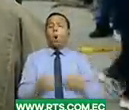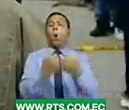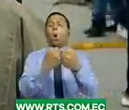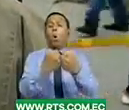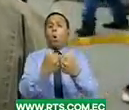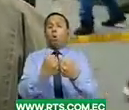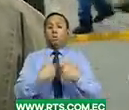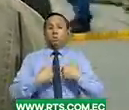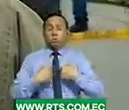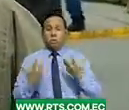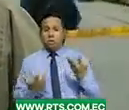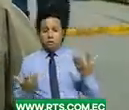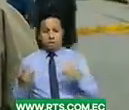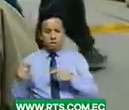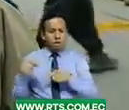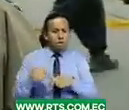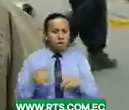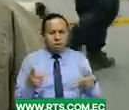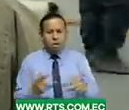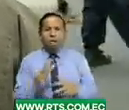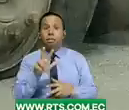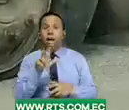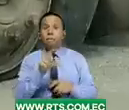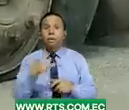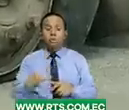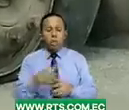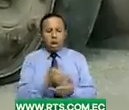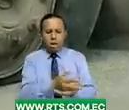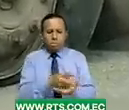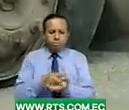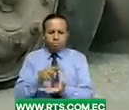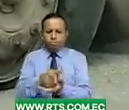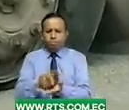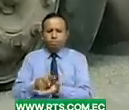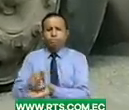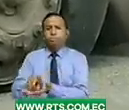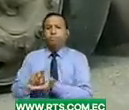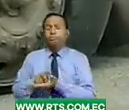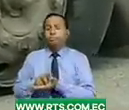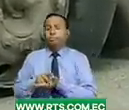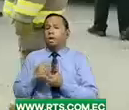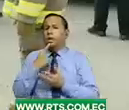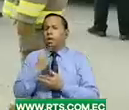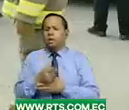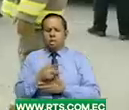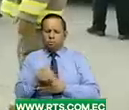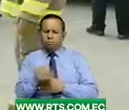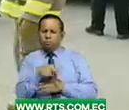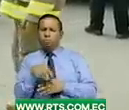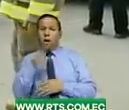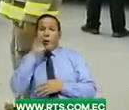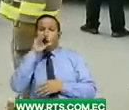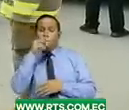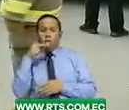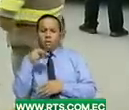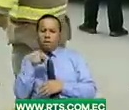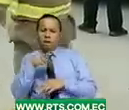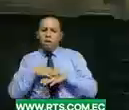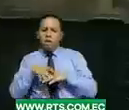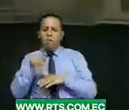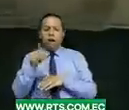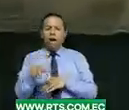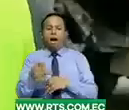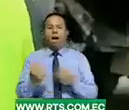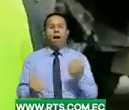la extracción de tres personas. Agentes de tránsito manifiestan que la causa sería posiblemente falla mecánica por parte